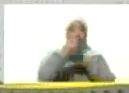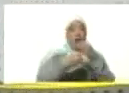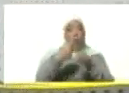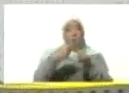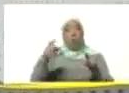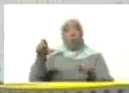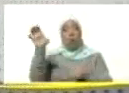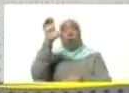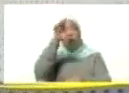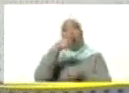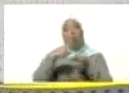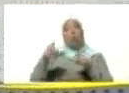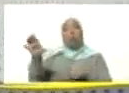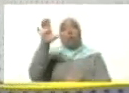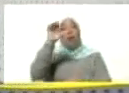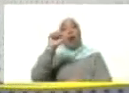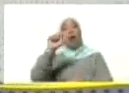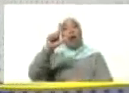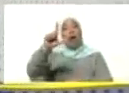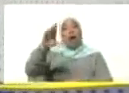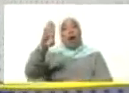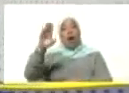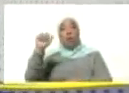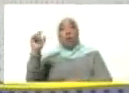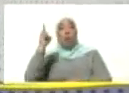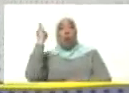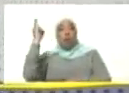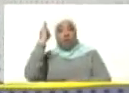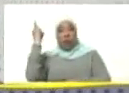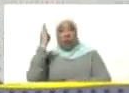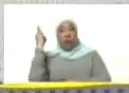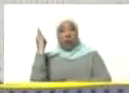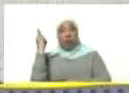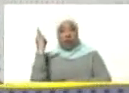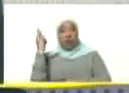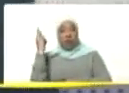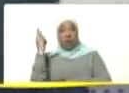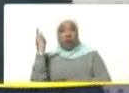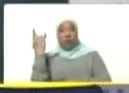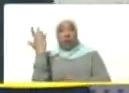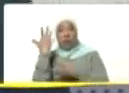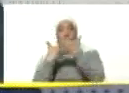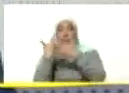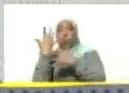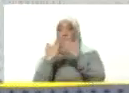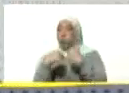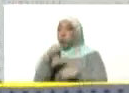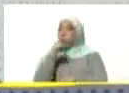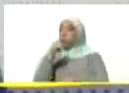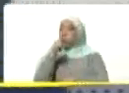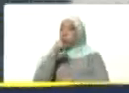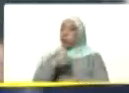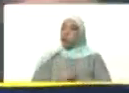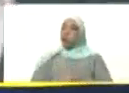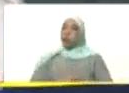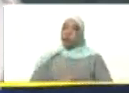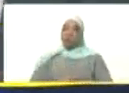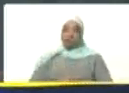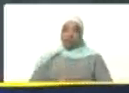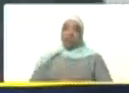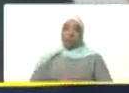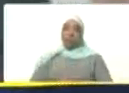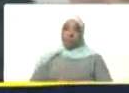del ALBA, Bolivia. Bolivia. They tried something